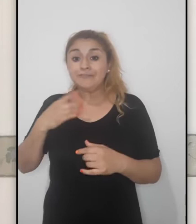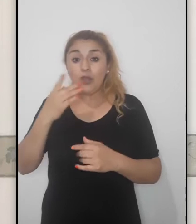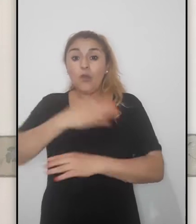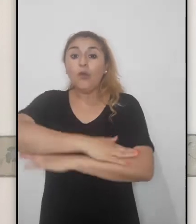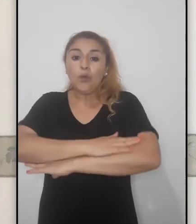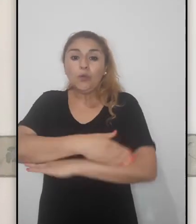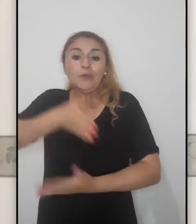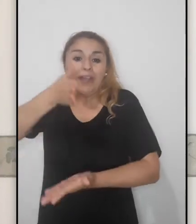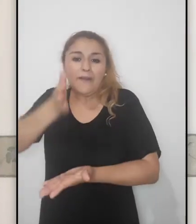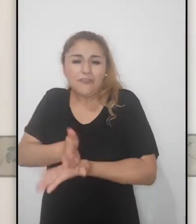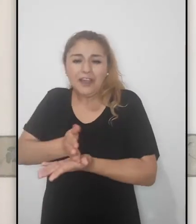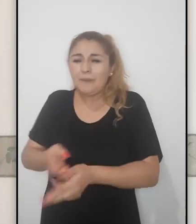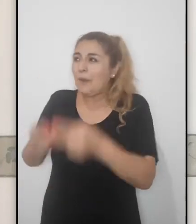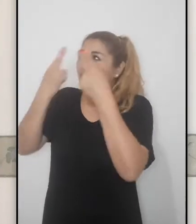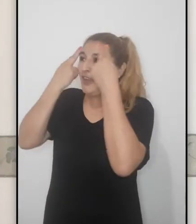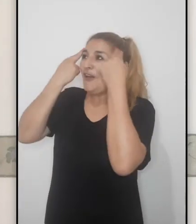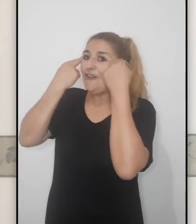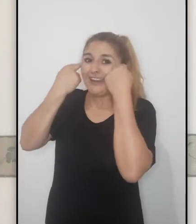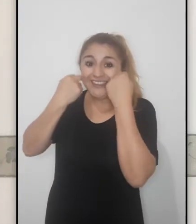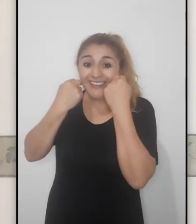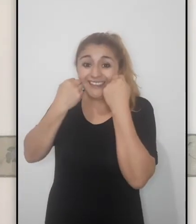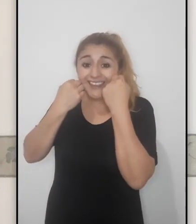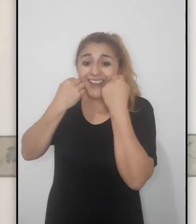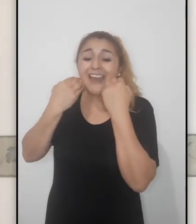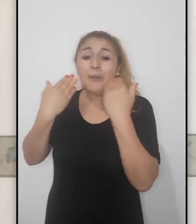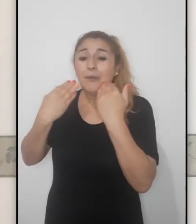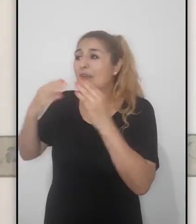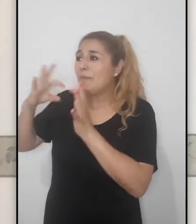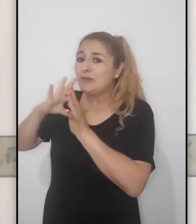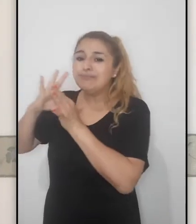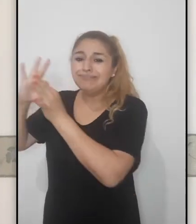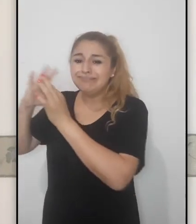la puerta a la maldad